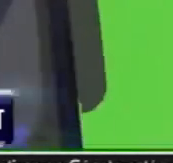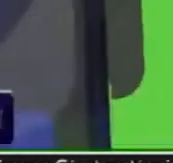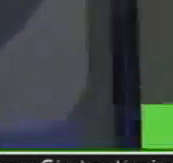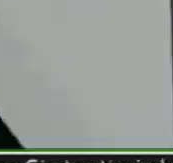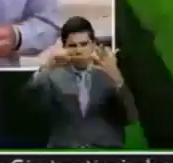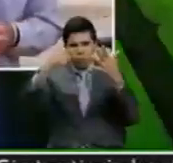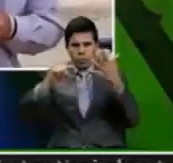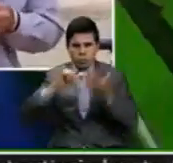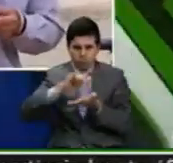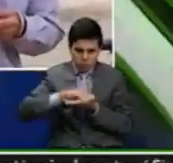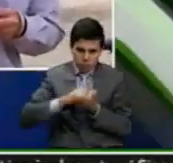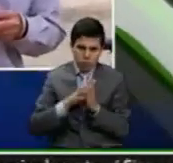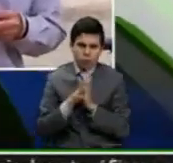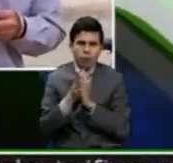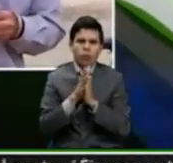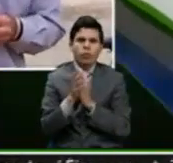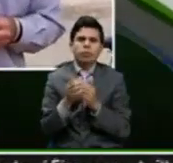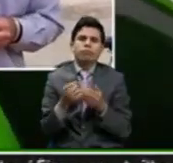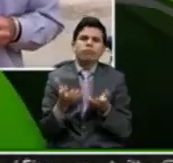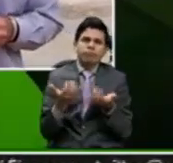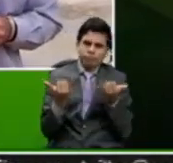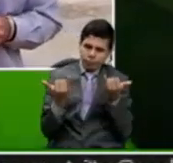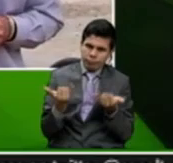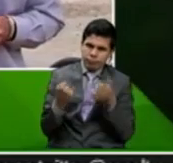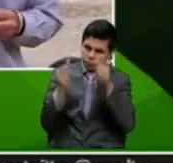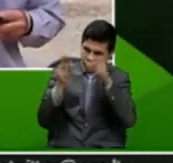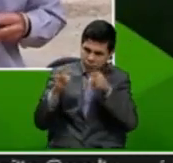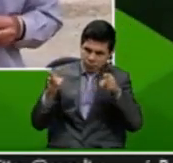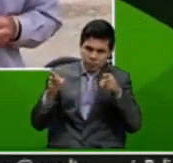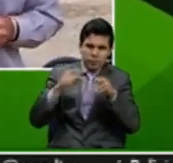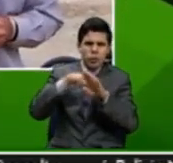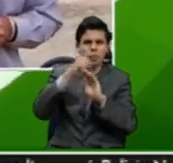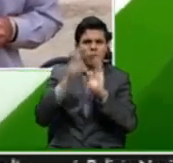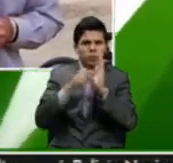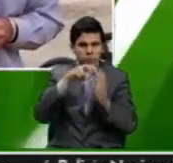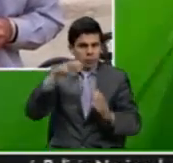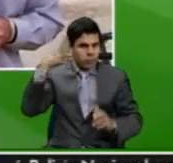acerca de este hecho que enluta a toda la capital del norte de Santander.